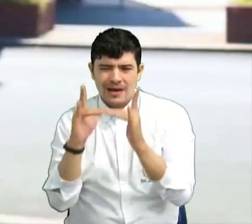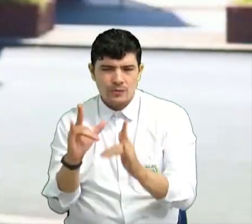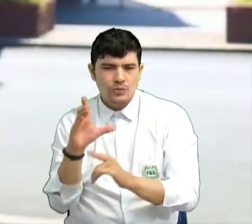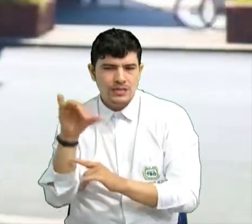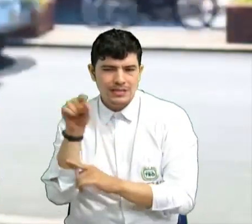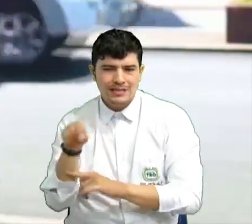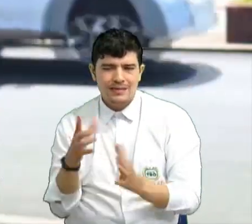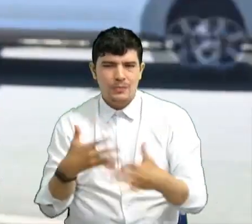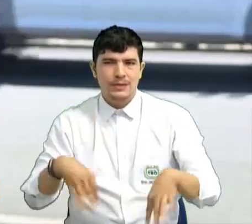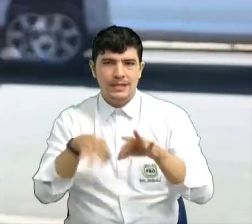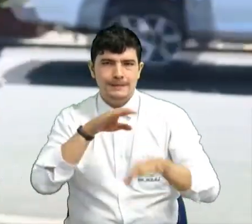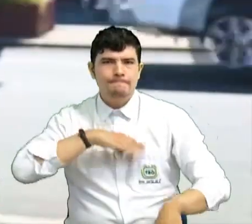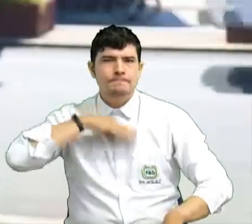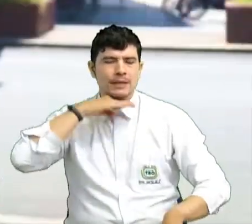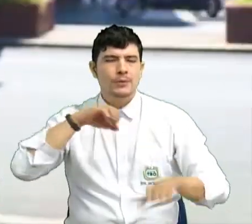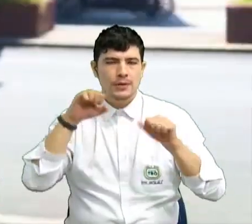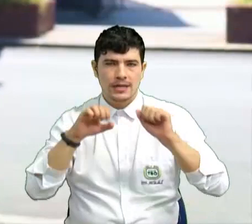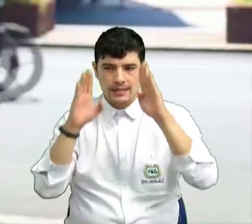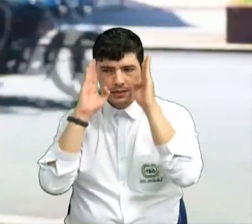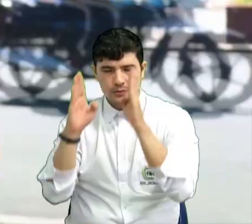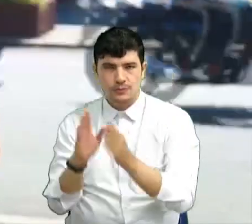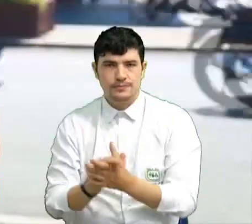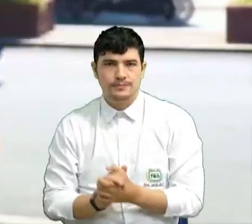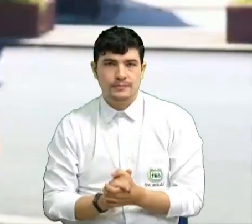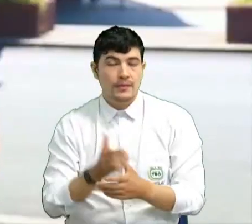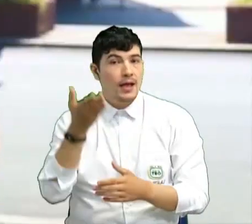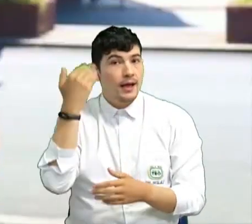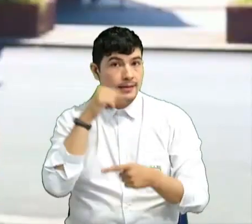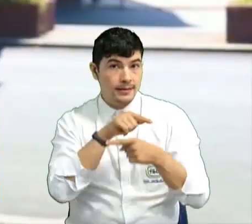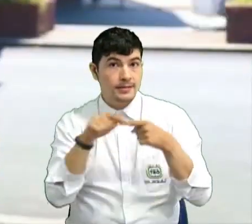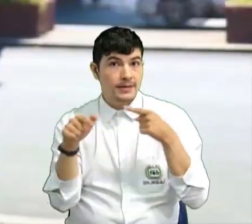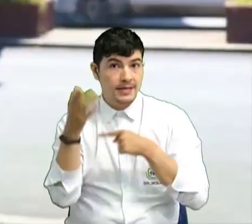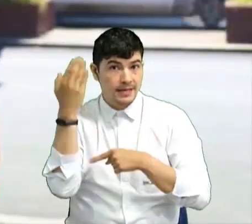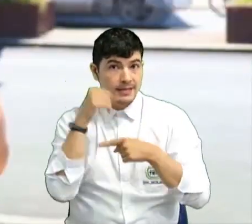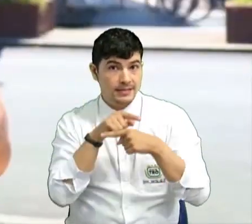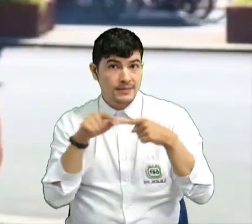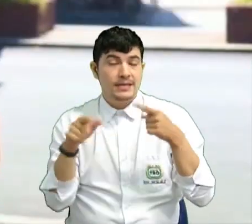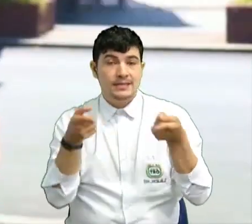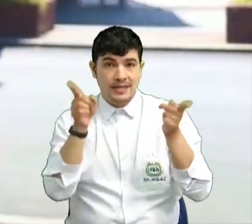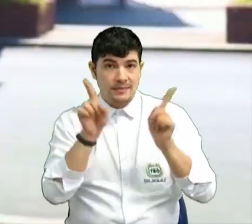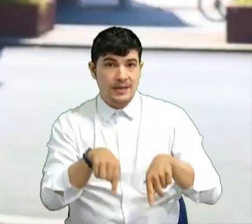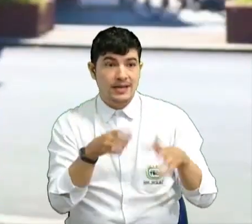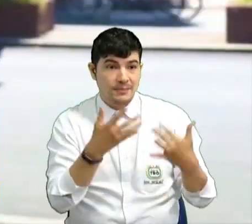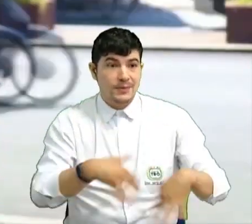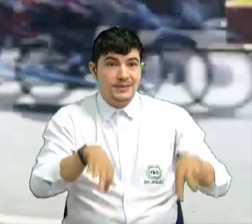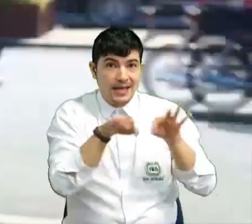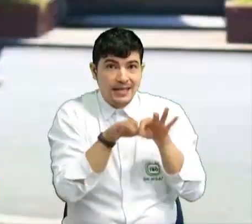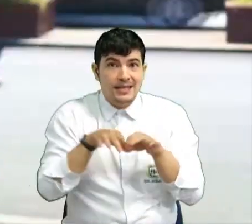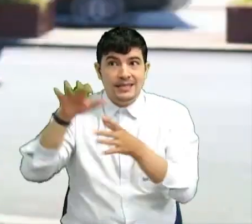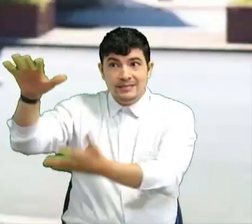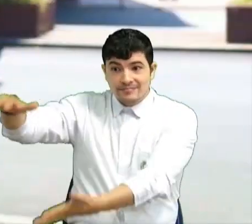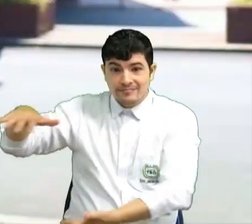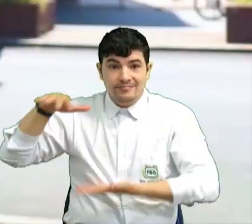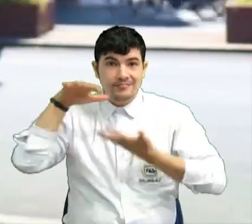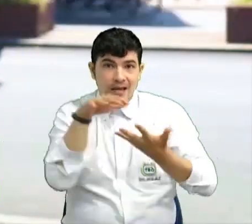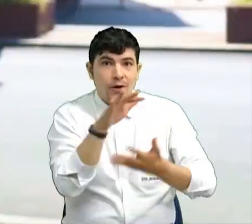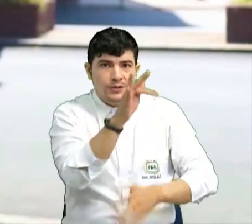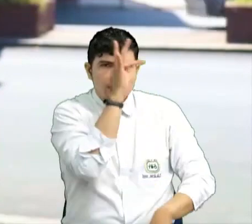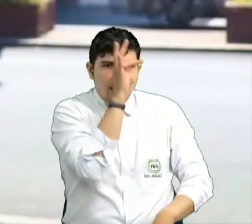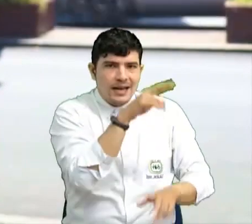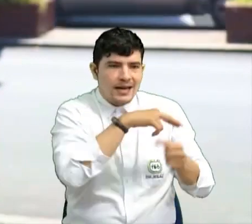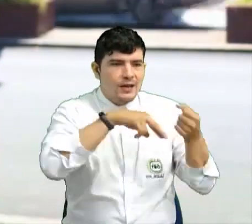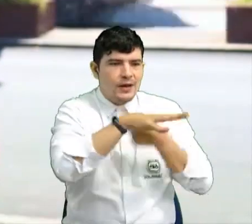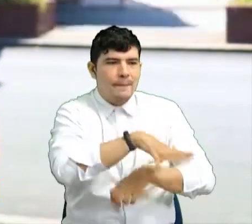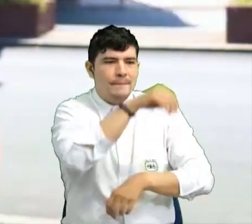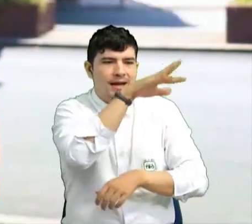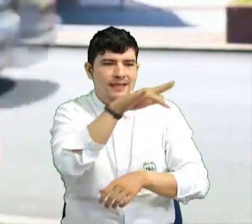Es importante recordar que en el transcurso de esta semana también se lograron gestionar UCIs para el Hospital Regional del Magdalena Medio y